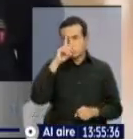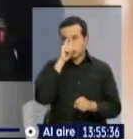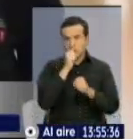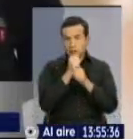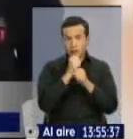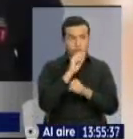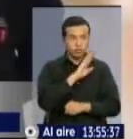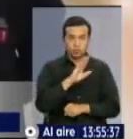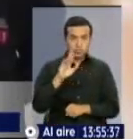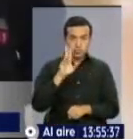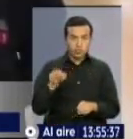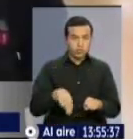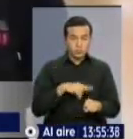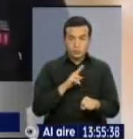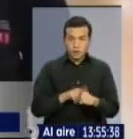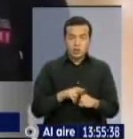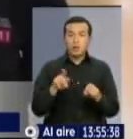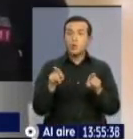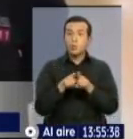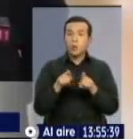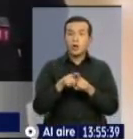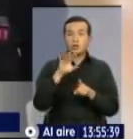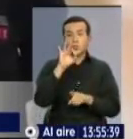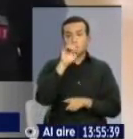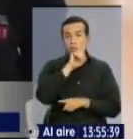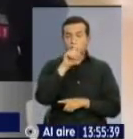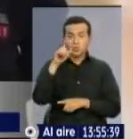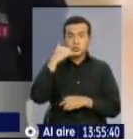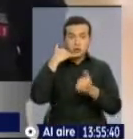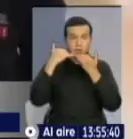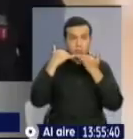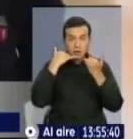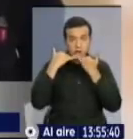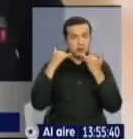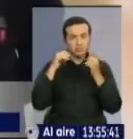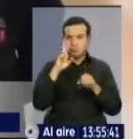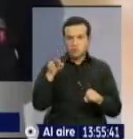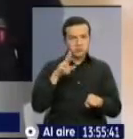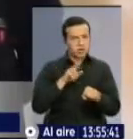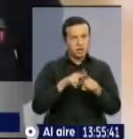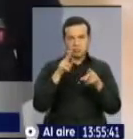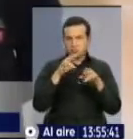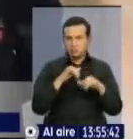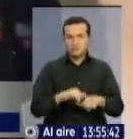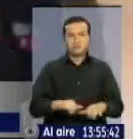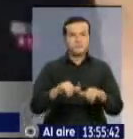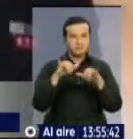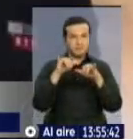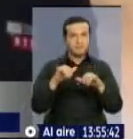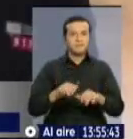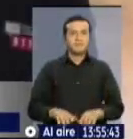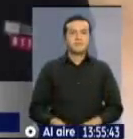total normalidad. De igual manera, el sistema de recepción de llamadas trabaja con absoluta normalidad.